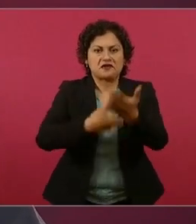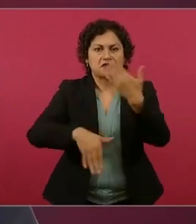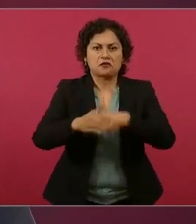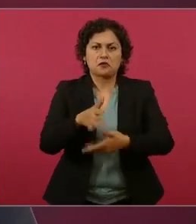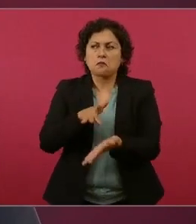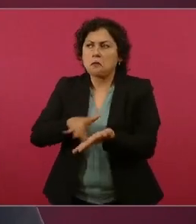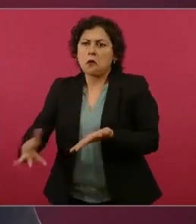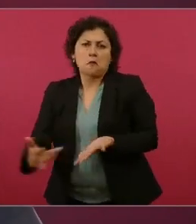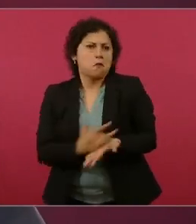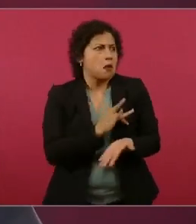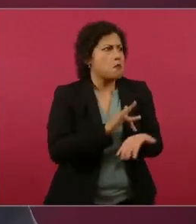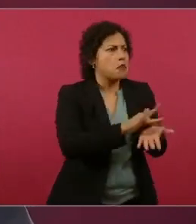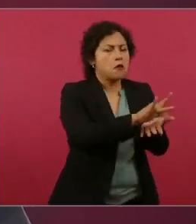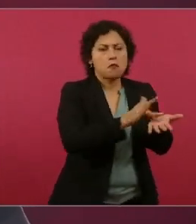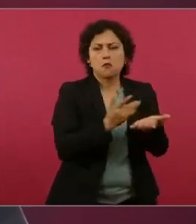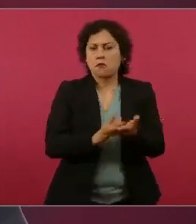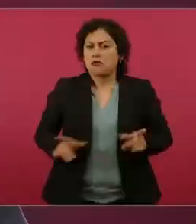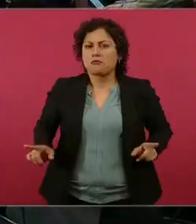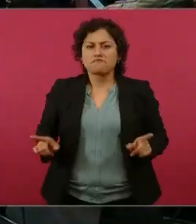Entonces, no